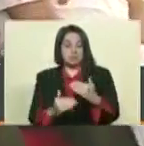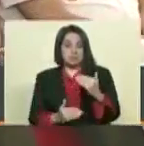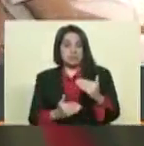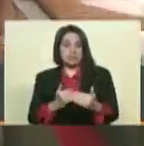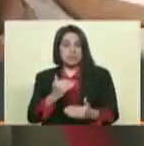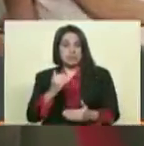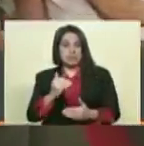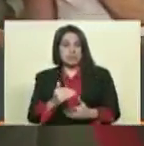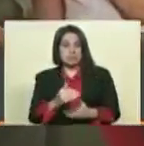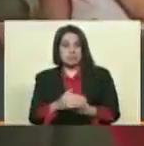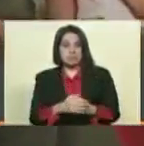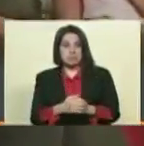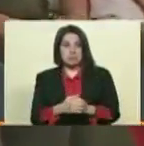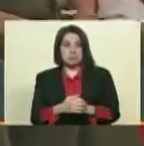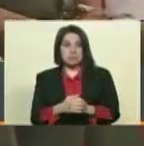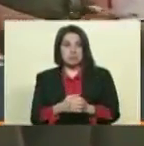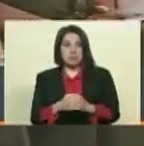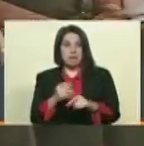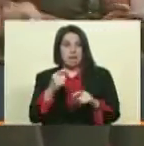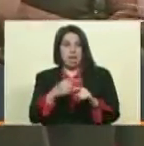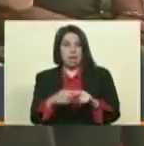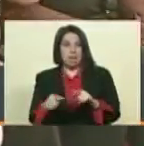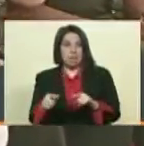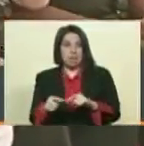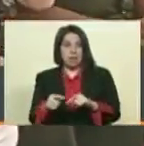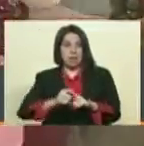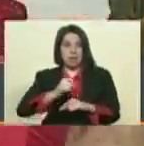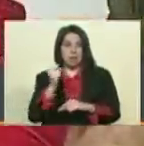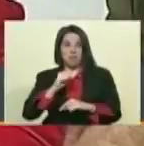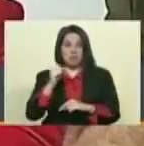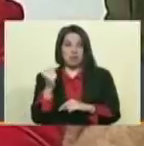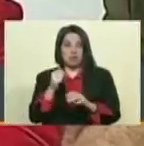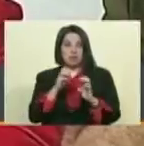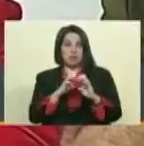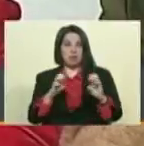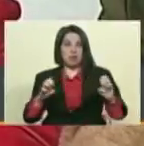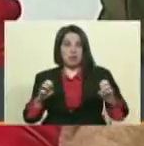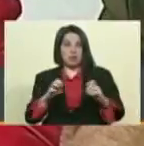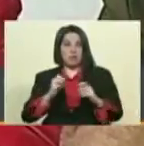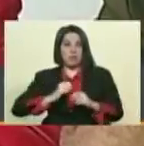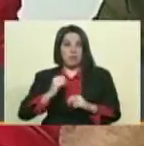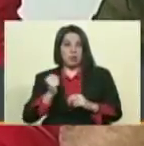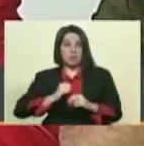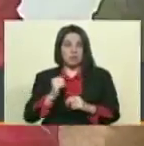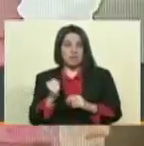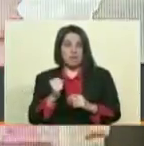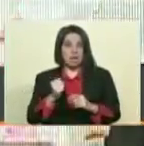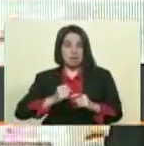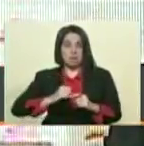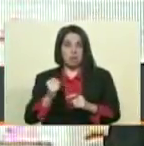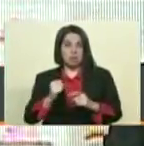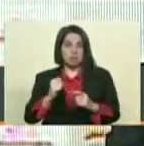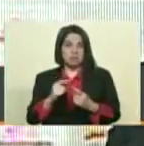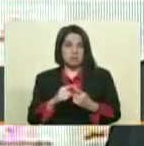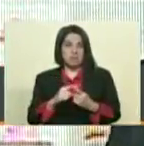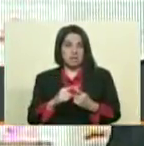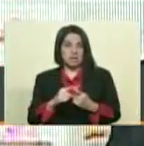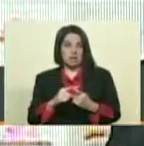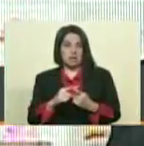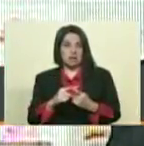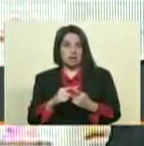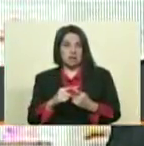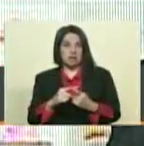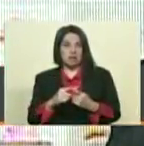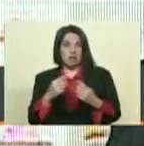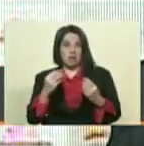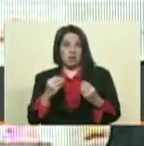Reverol. En el frente policial, en el frente educativo, en el frente de los cuadrantes de paz, en el frente de la justicia, pero tenemos